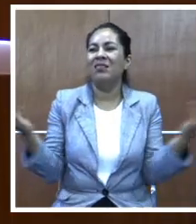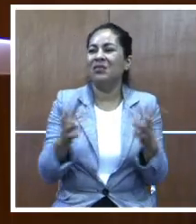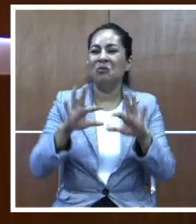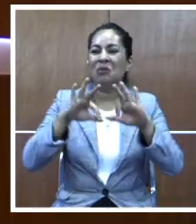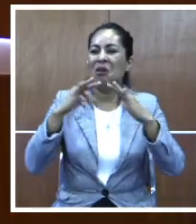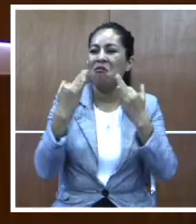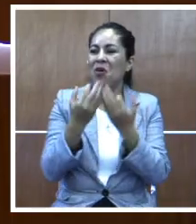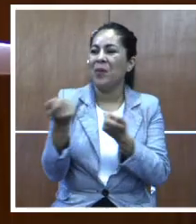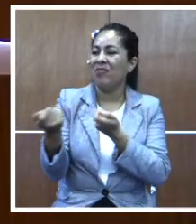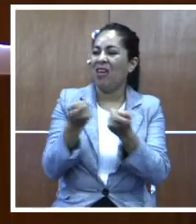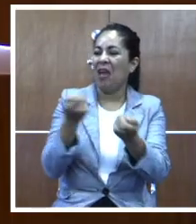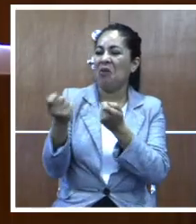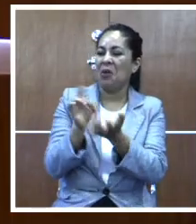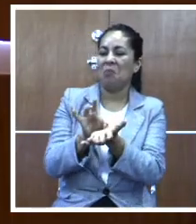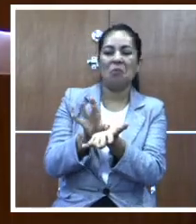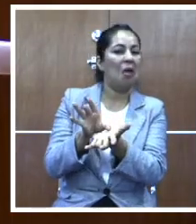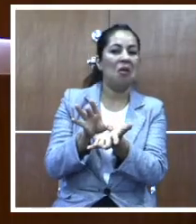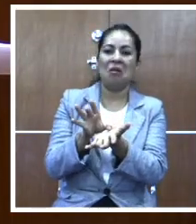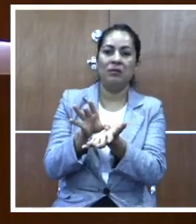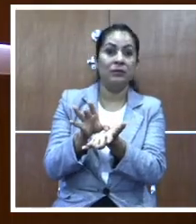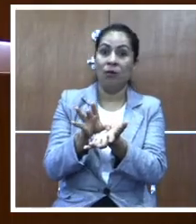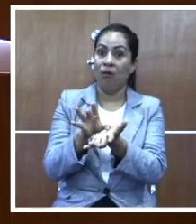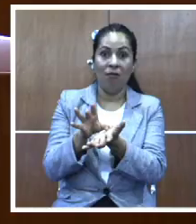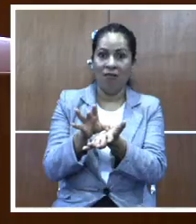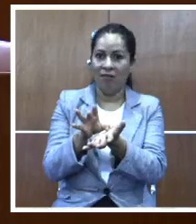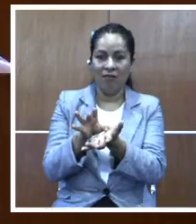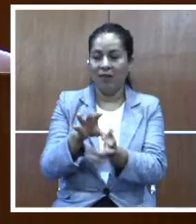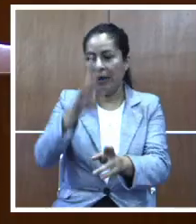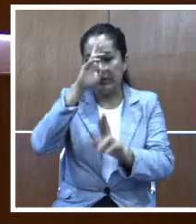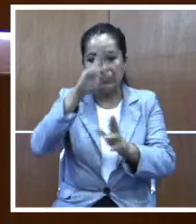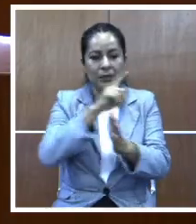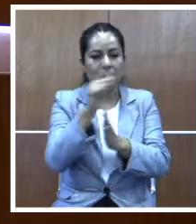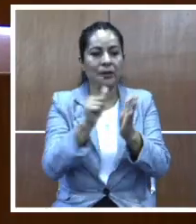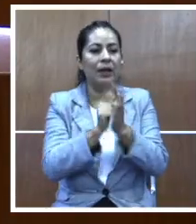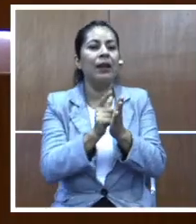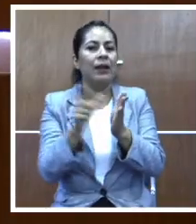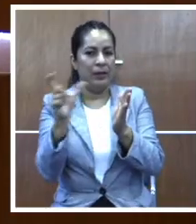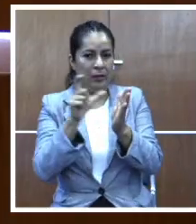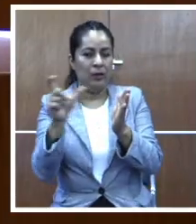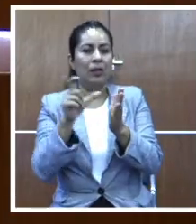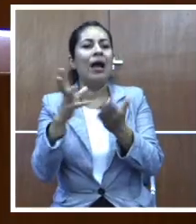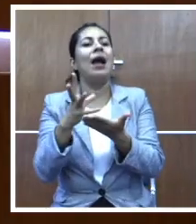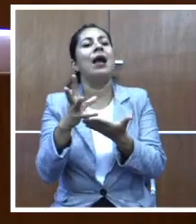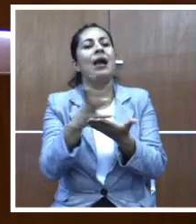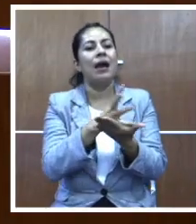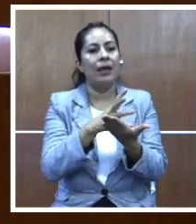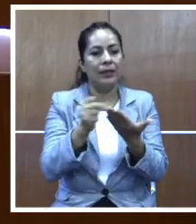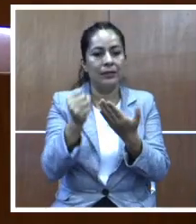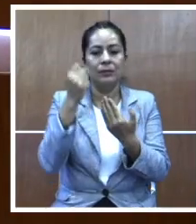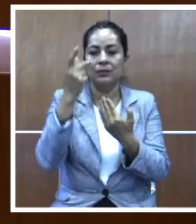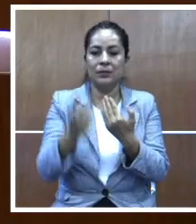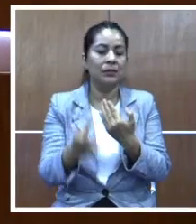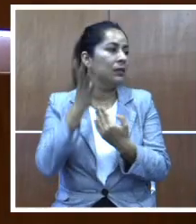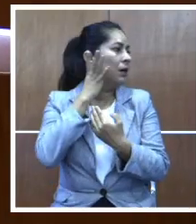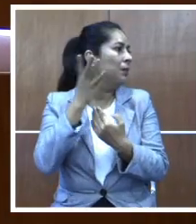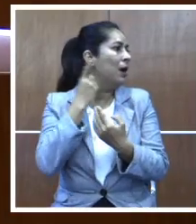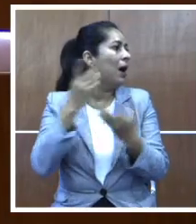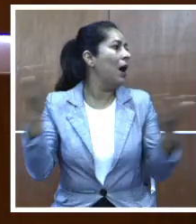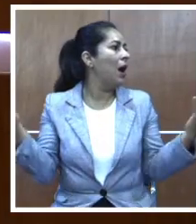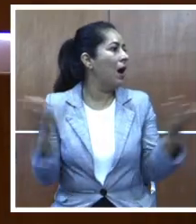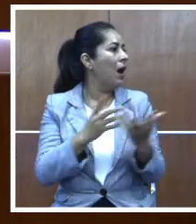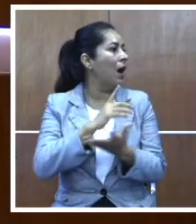de control o exclusión. Cuando respetamos la ley orgánica, garantizamos que este Congreso actúe